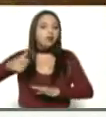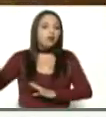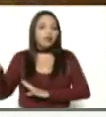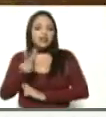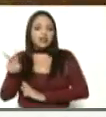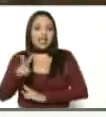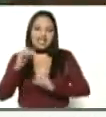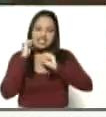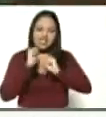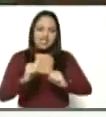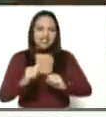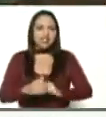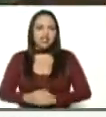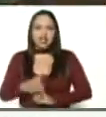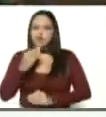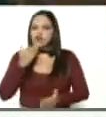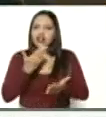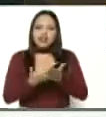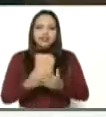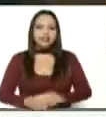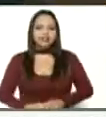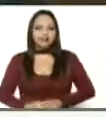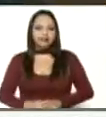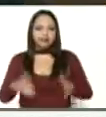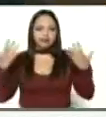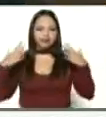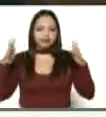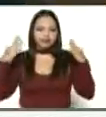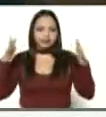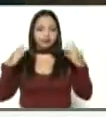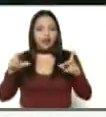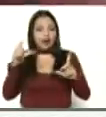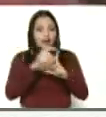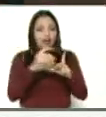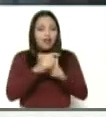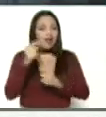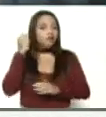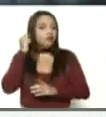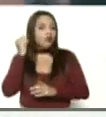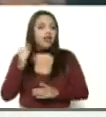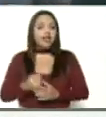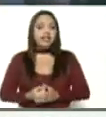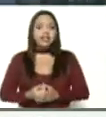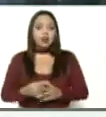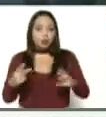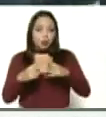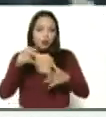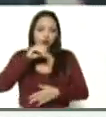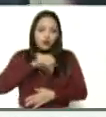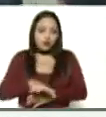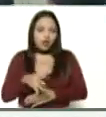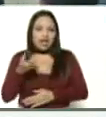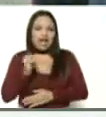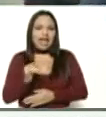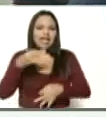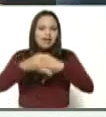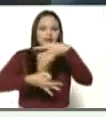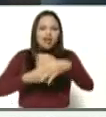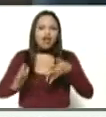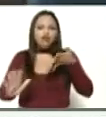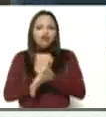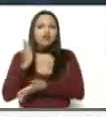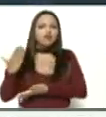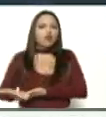en resistencia! Muchas gracias. Escuchamos palabras de la historiadora Diana Pérez, quien ha destacado el impacto innegable